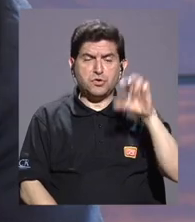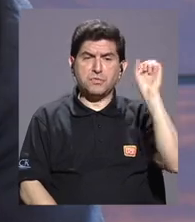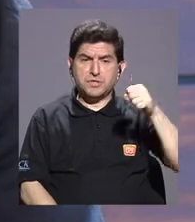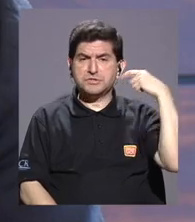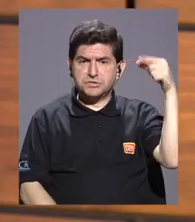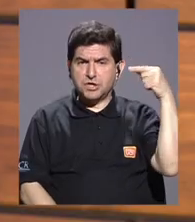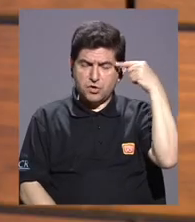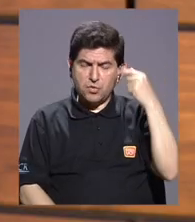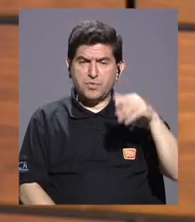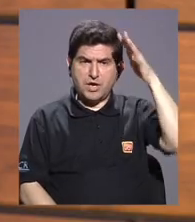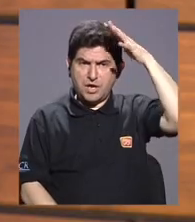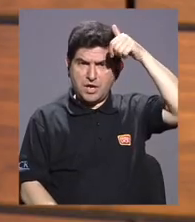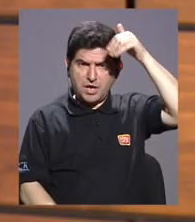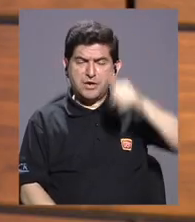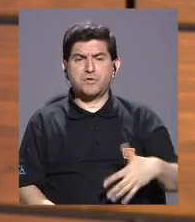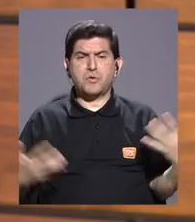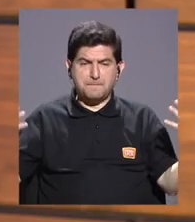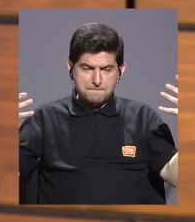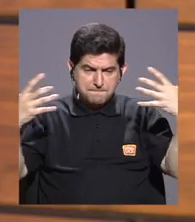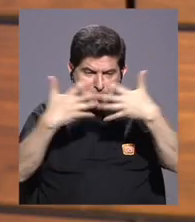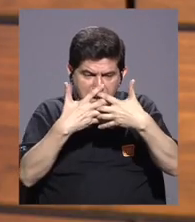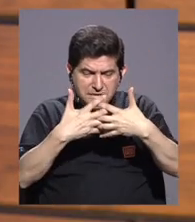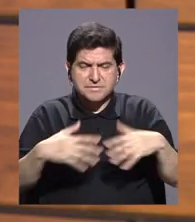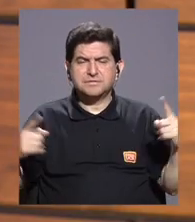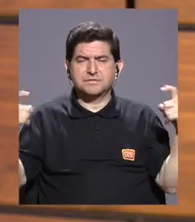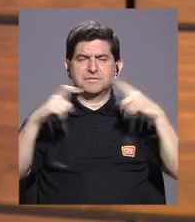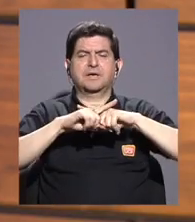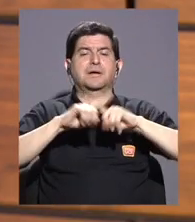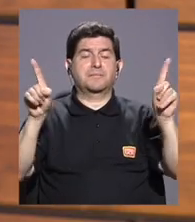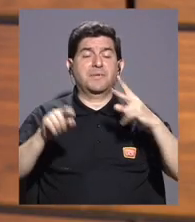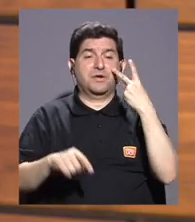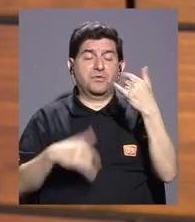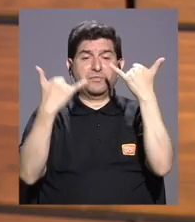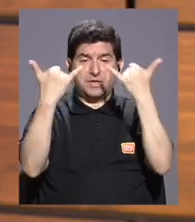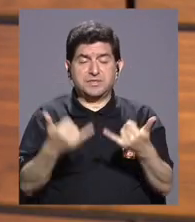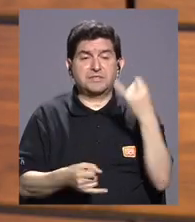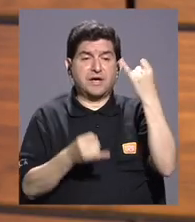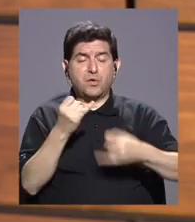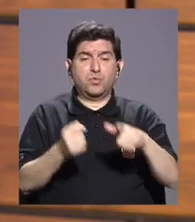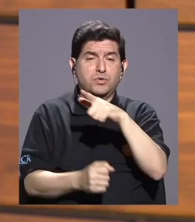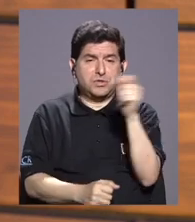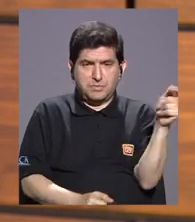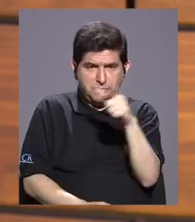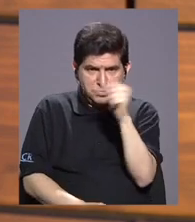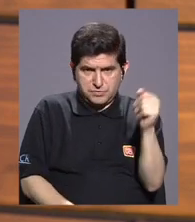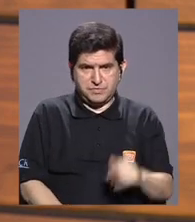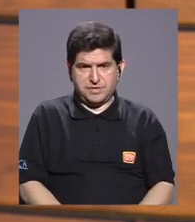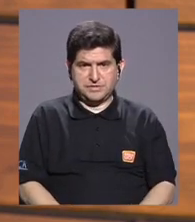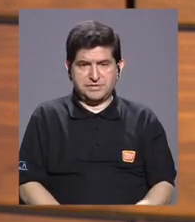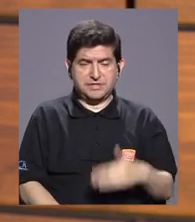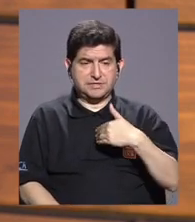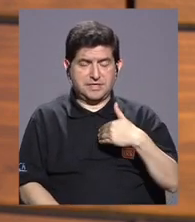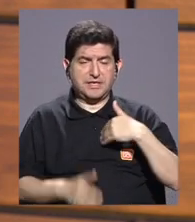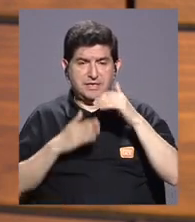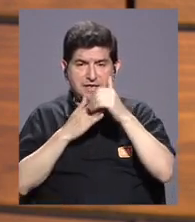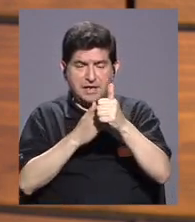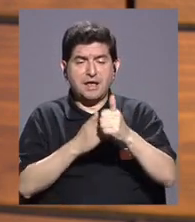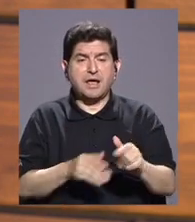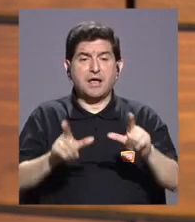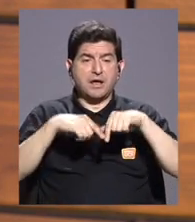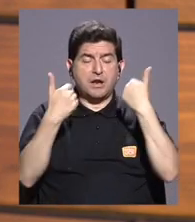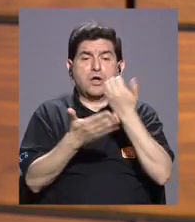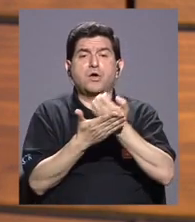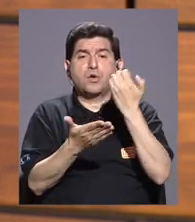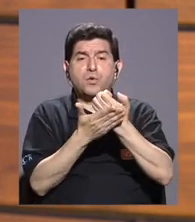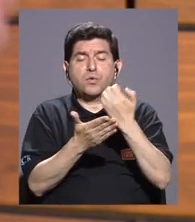el gobierno de Carlos Alvarado es una amalgama compleja, pero sí hemos visto que en los últimos meses quienes han llevado la batuta es el